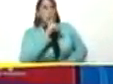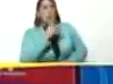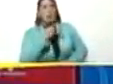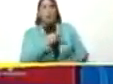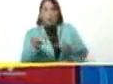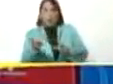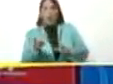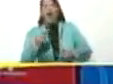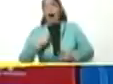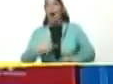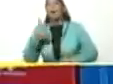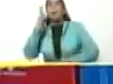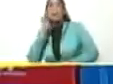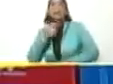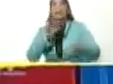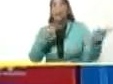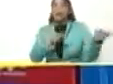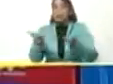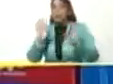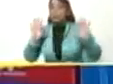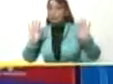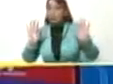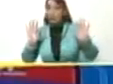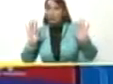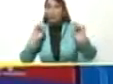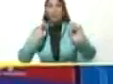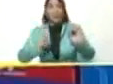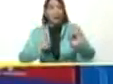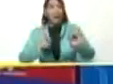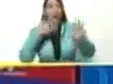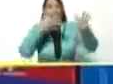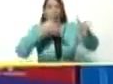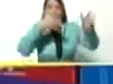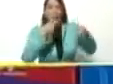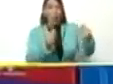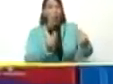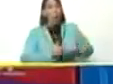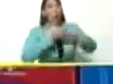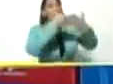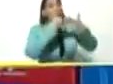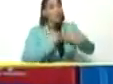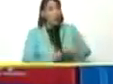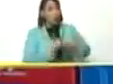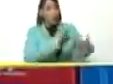Entonces yo, receptivo. Hay que entrenarlo, cómo ayudar a un presidente.